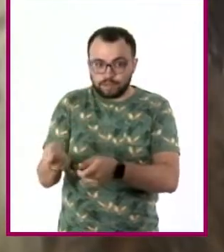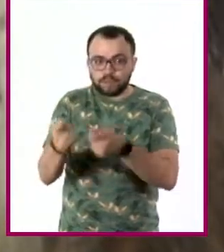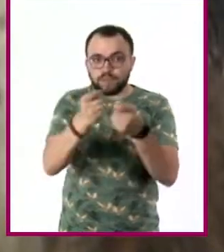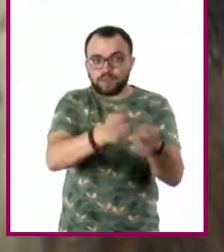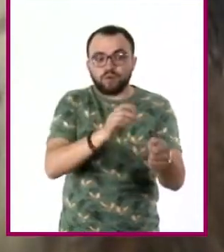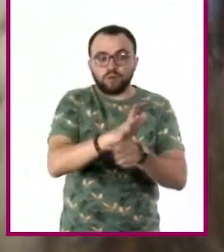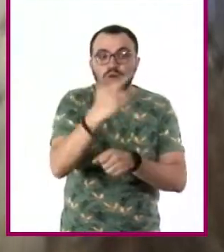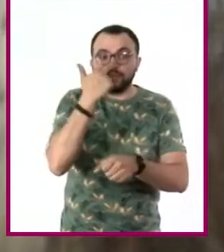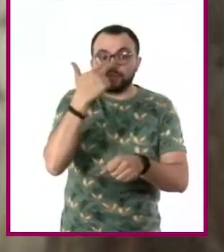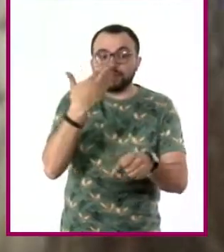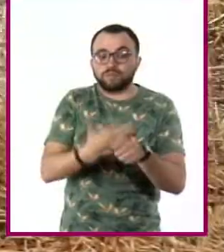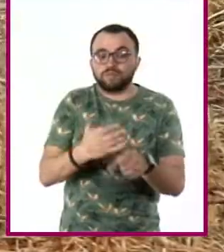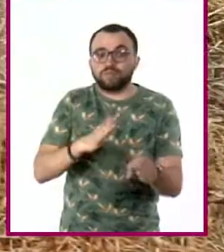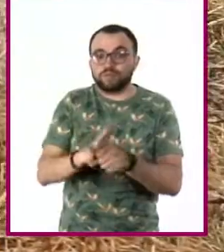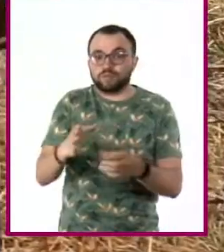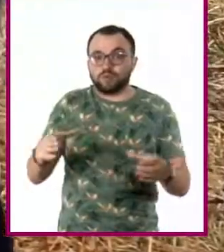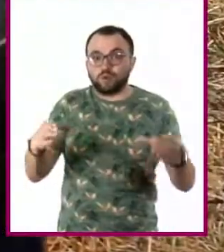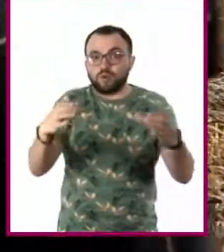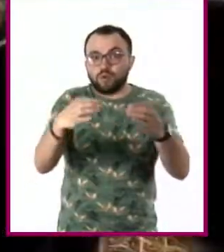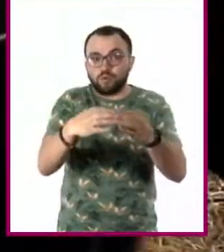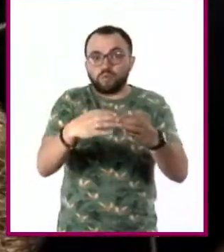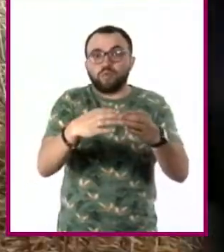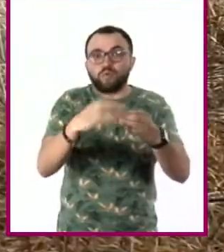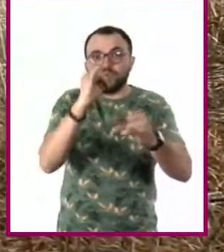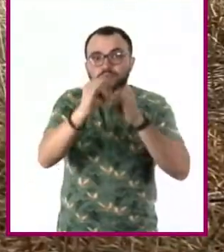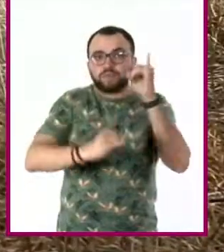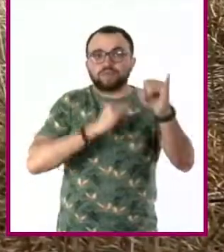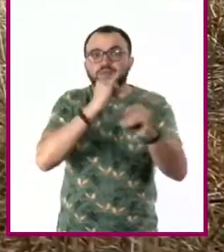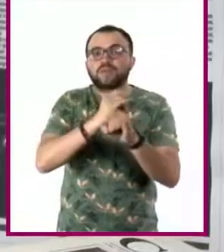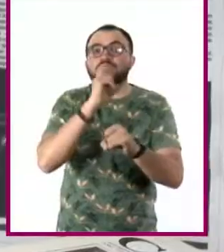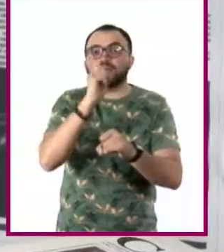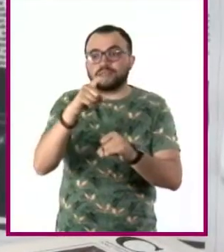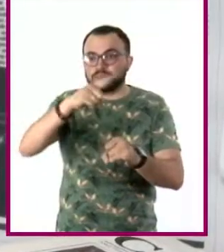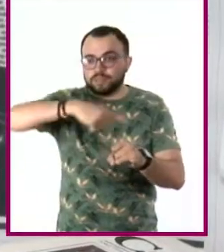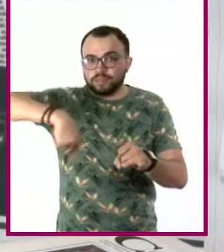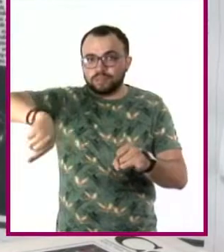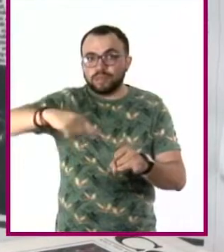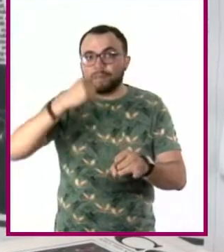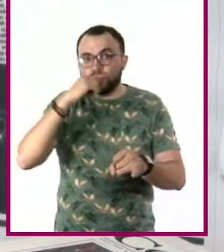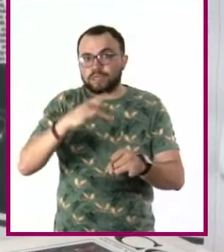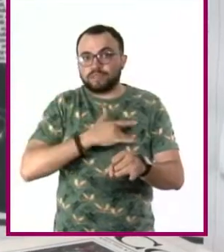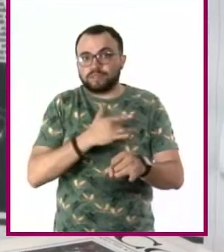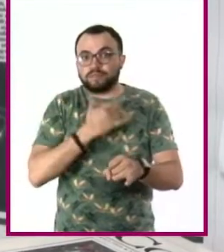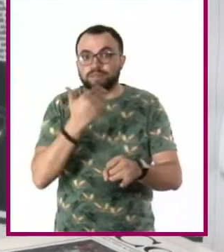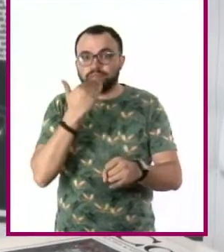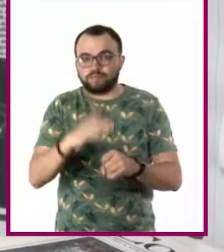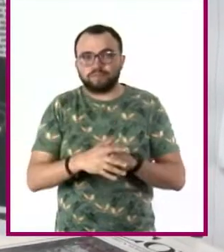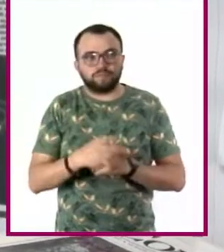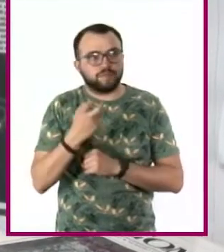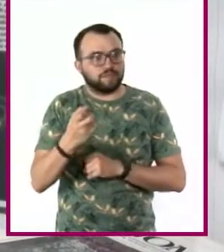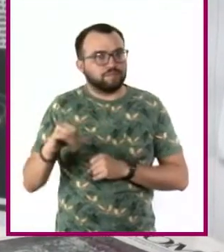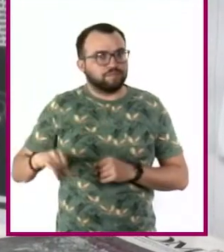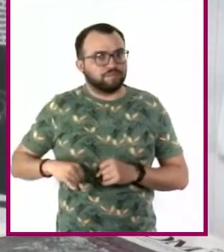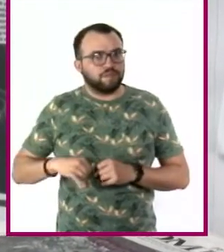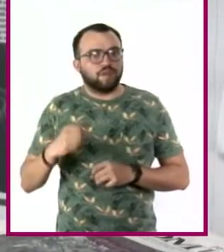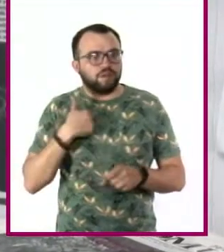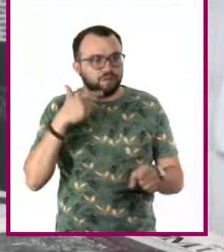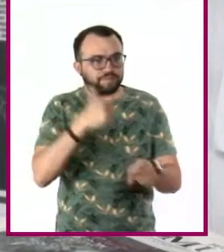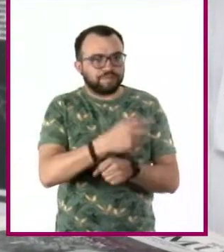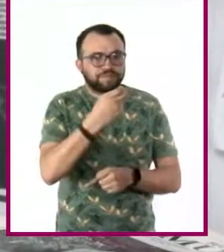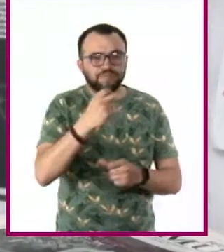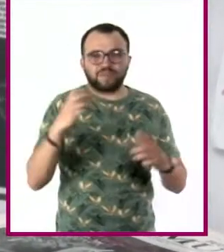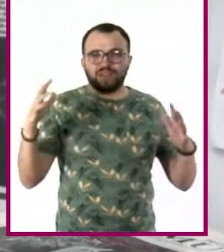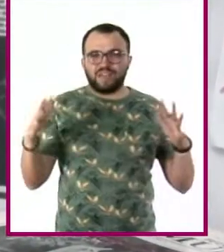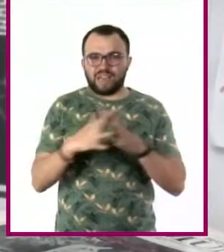una responsabilidad de la comunidad internacional del bien público. Esto se pone interesante. Yo encontré que durante la